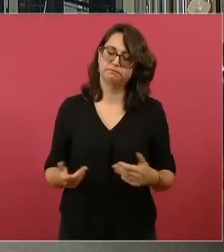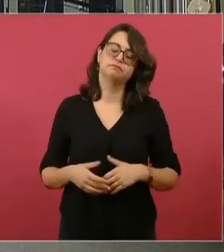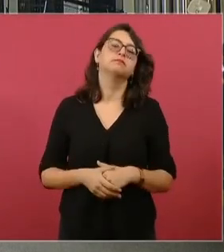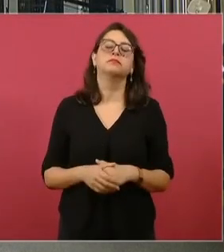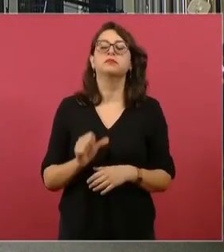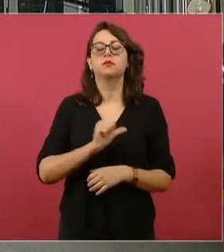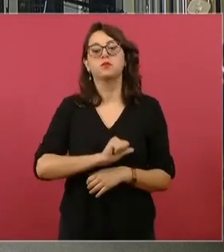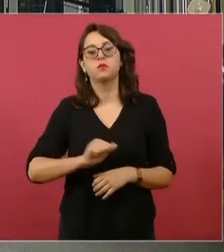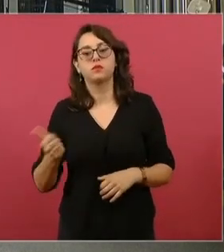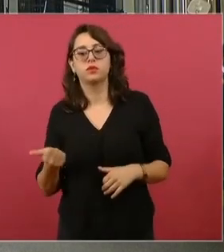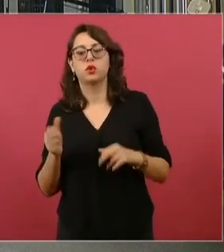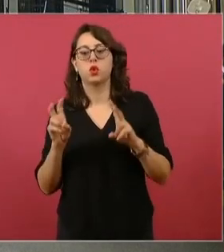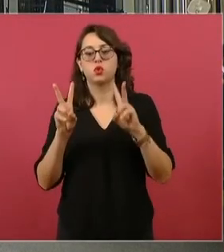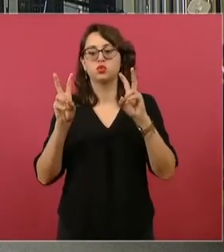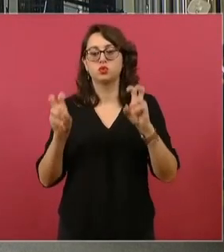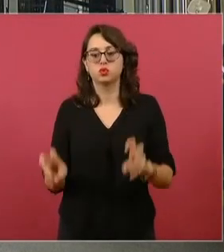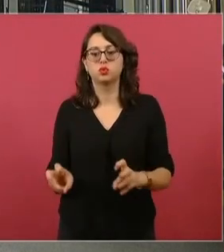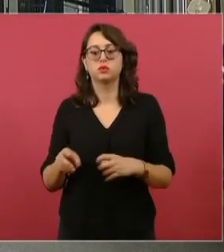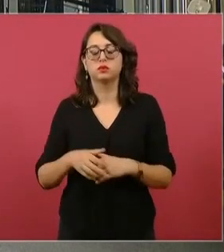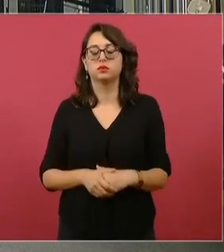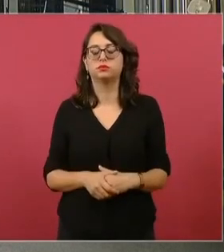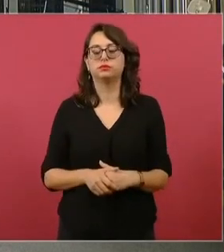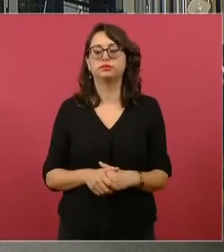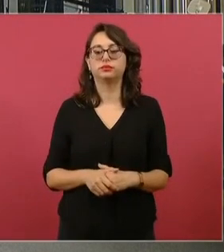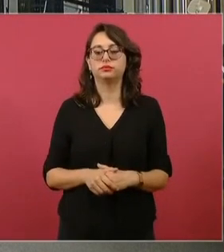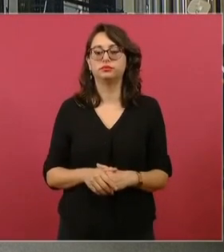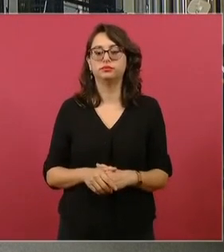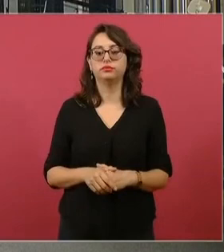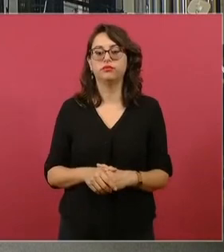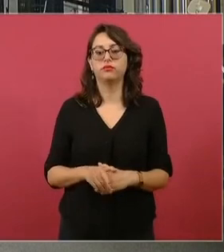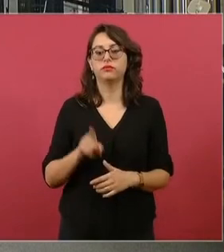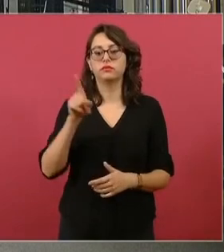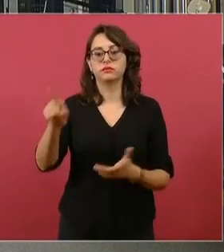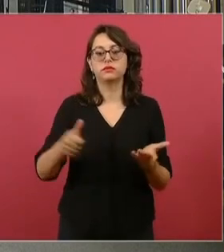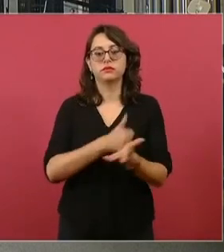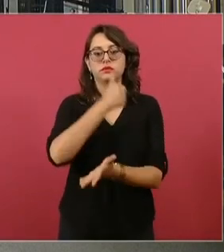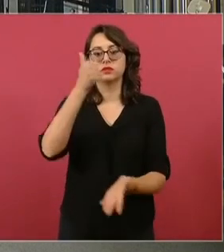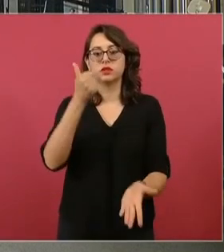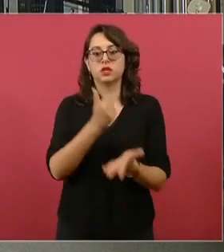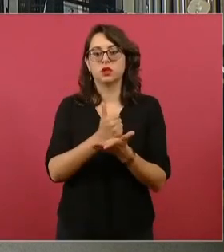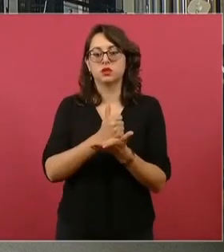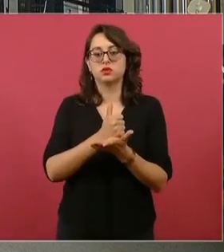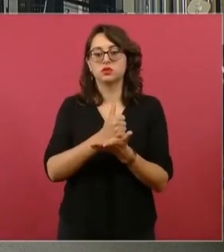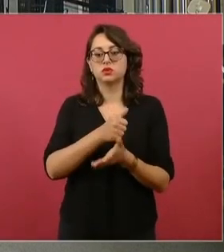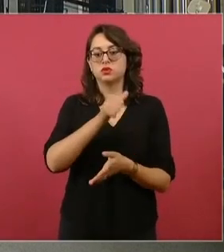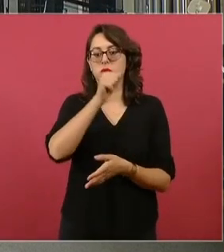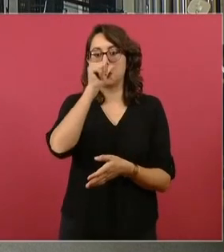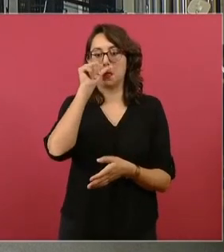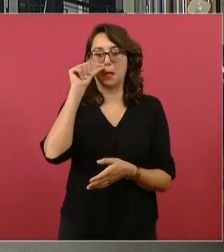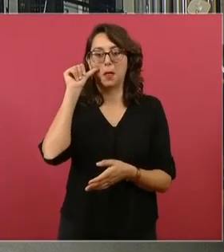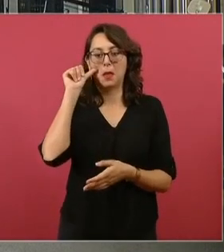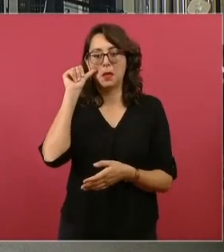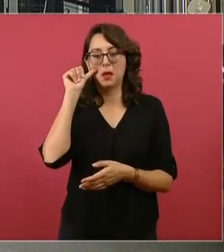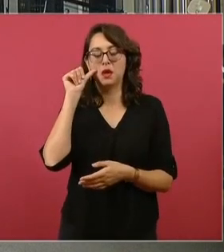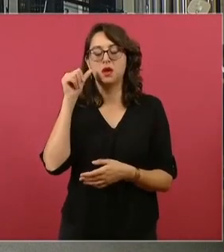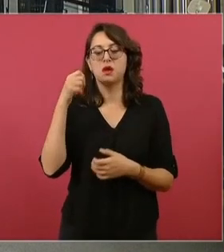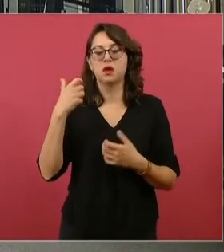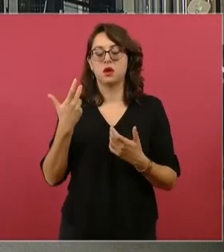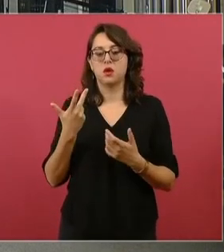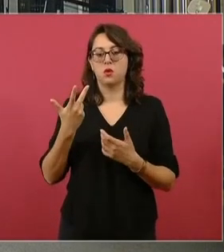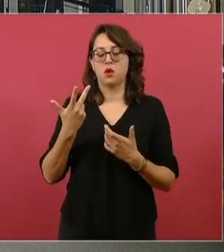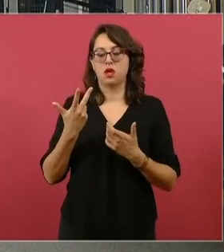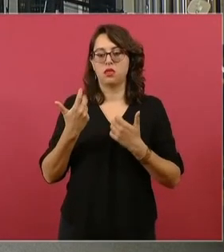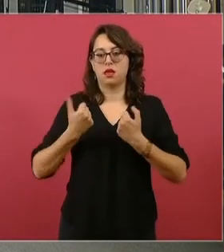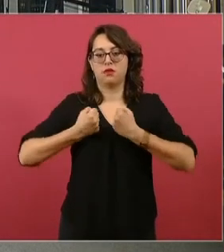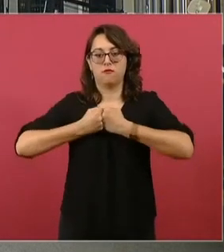que no sabemos qué está sucediendo en la aduana de Ciudad Juárez, México, del Paso, Texas, Estados Unidos,